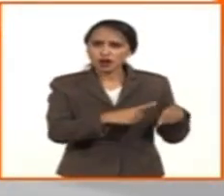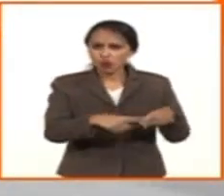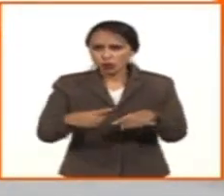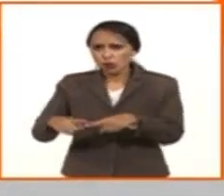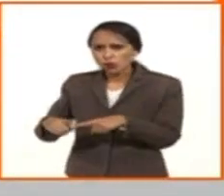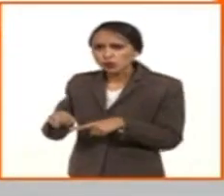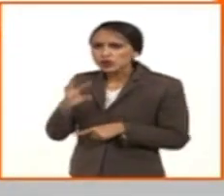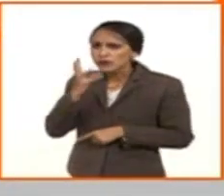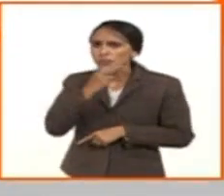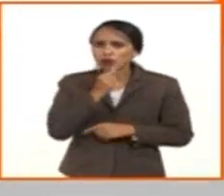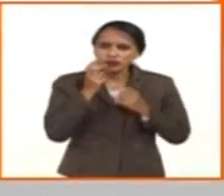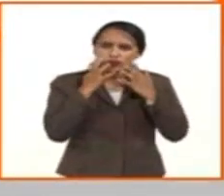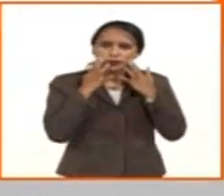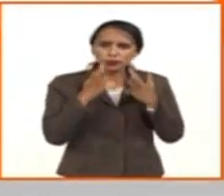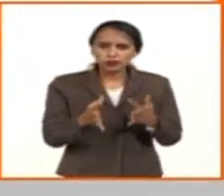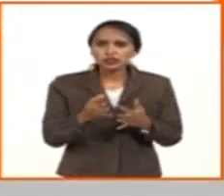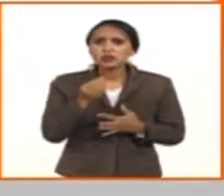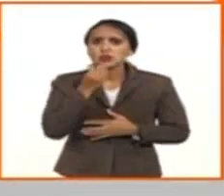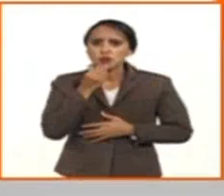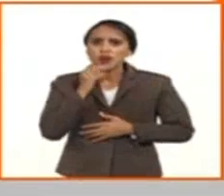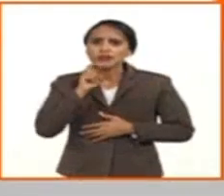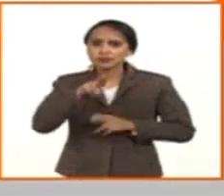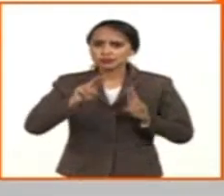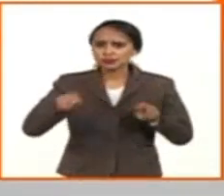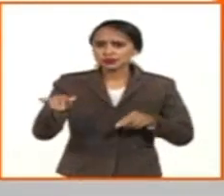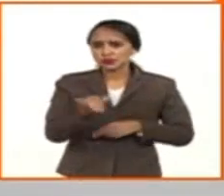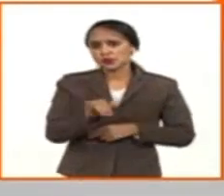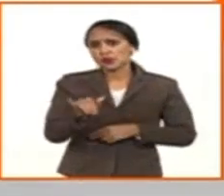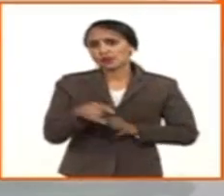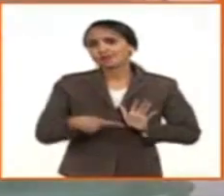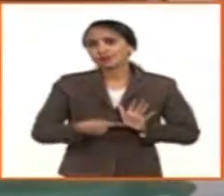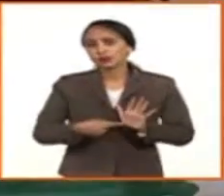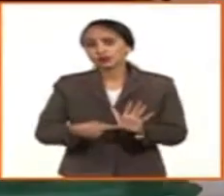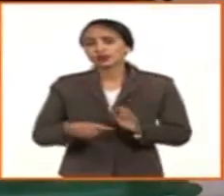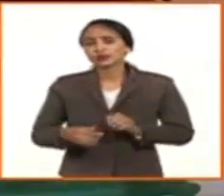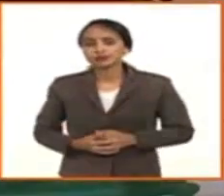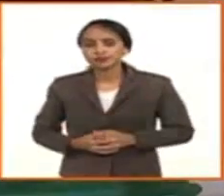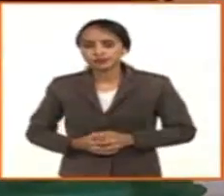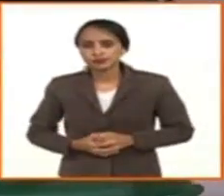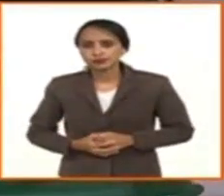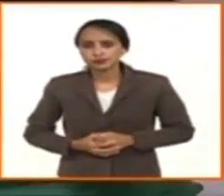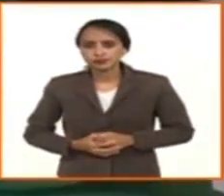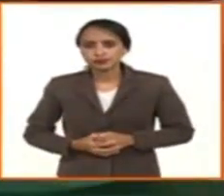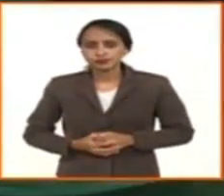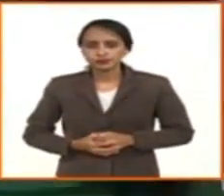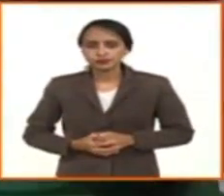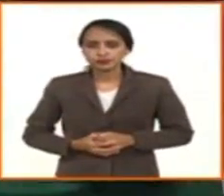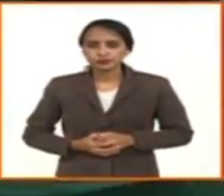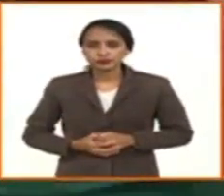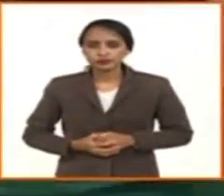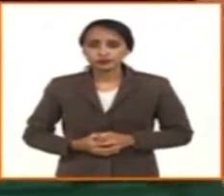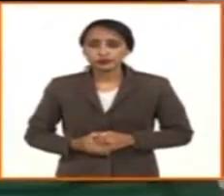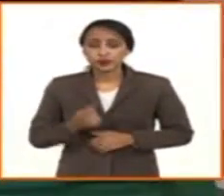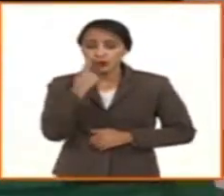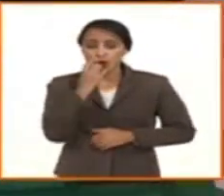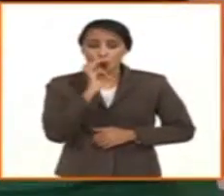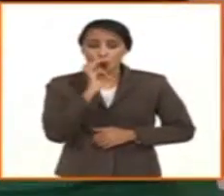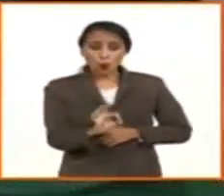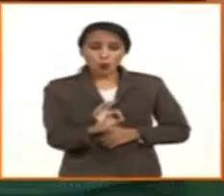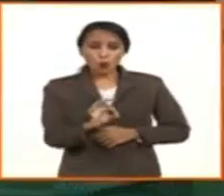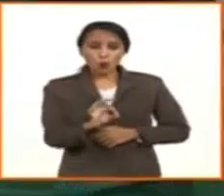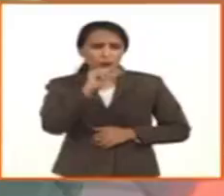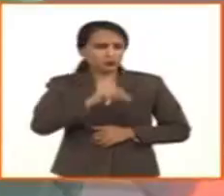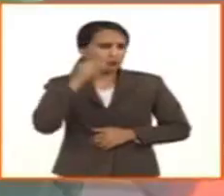importantes que demostrar frente al odio y la irracionalidad que poner el amor hay que ponerle más